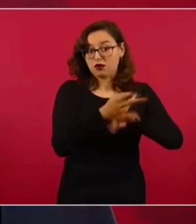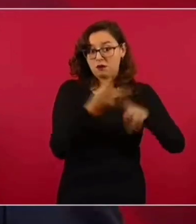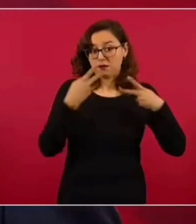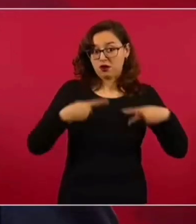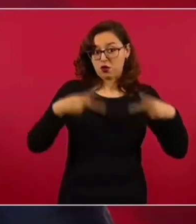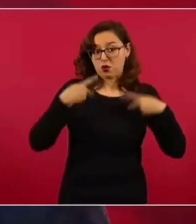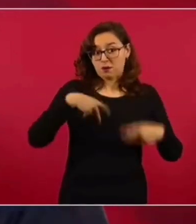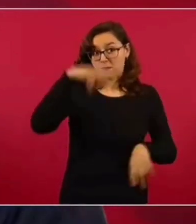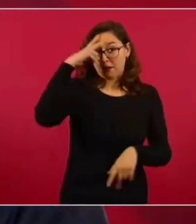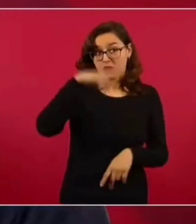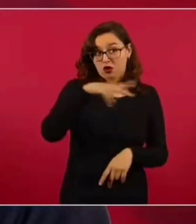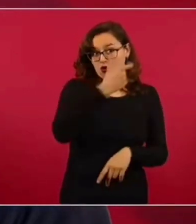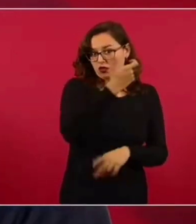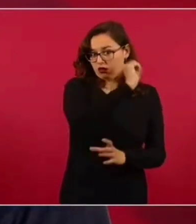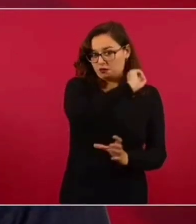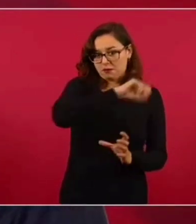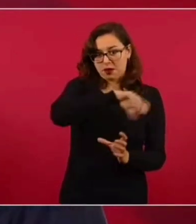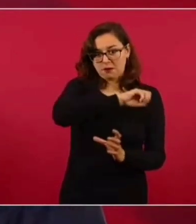Y la inversión